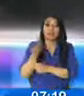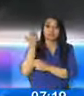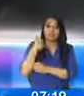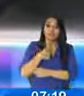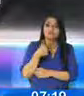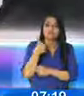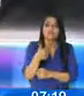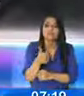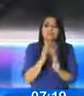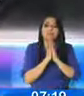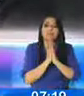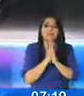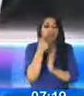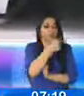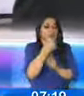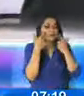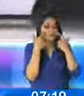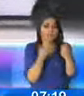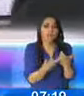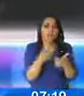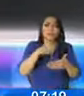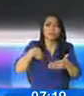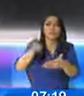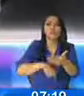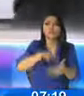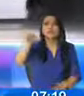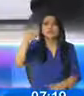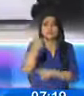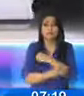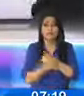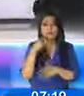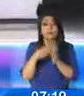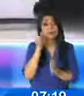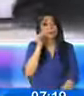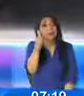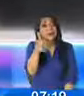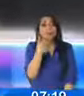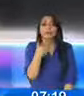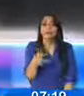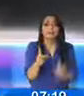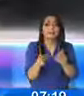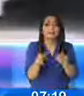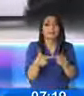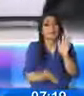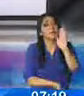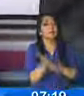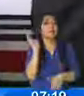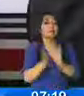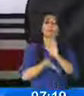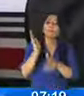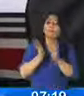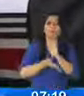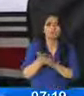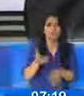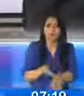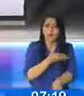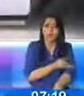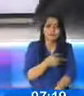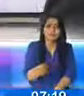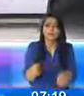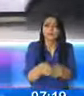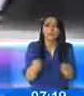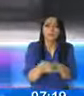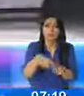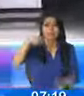en el que le solicité al fiscal que le prohíba la salida del país porque mañana nos van a salir con el mismo cuento de siempre ya no salieron con ese cuento en el caso de